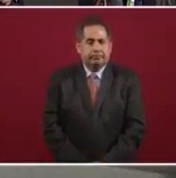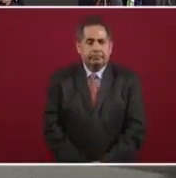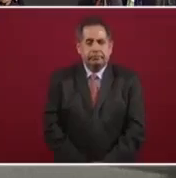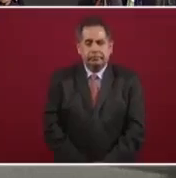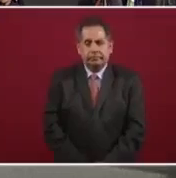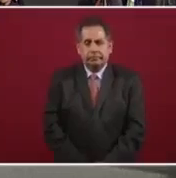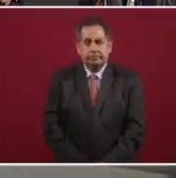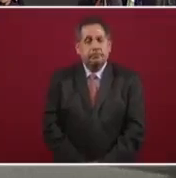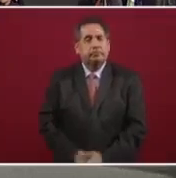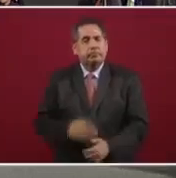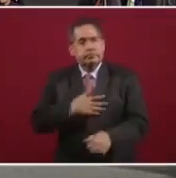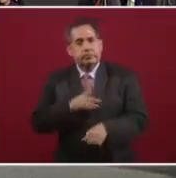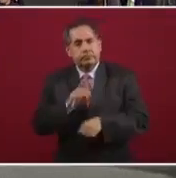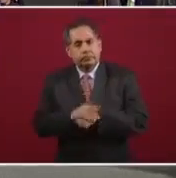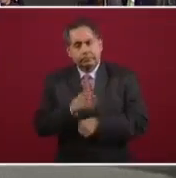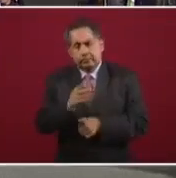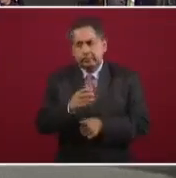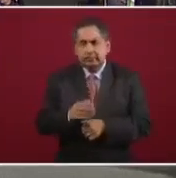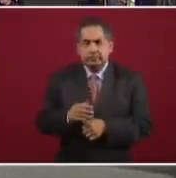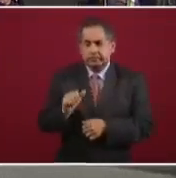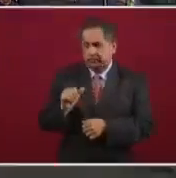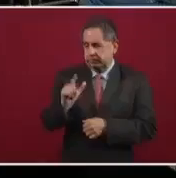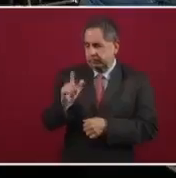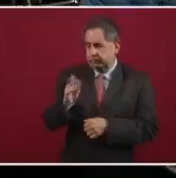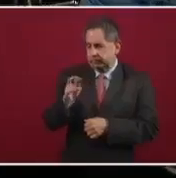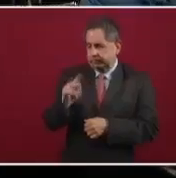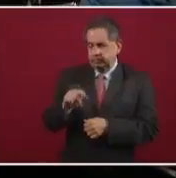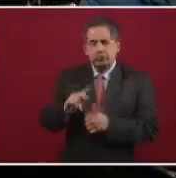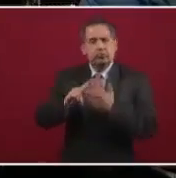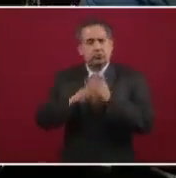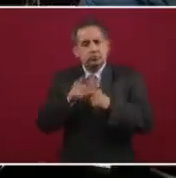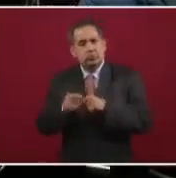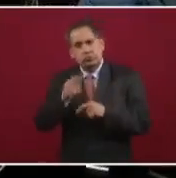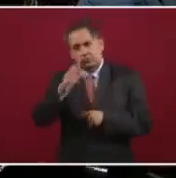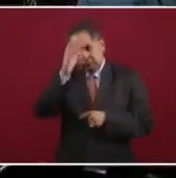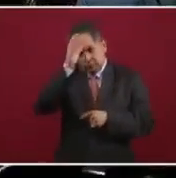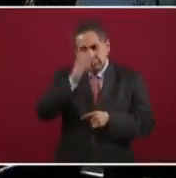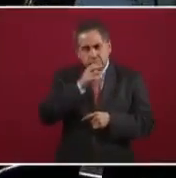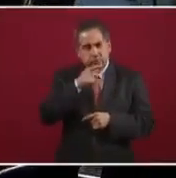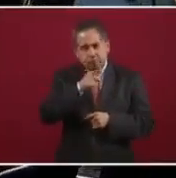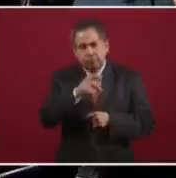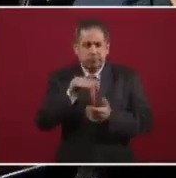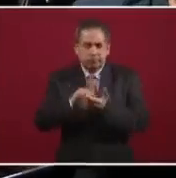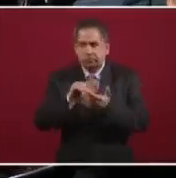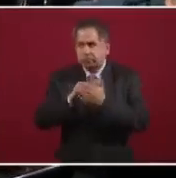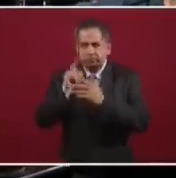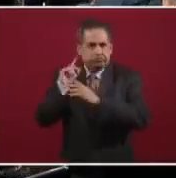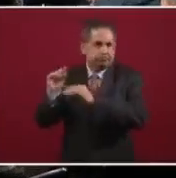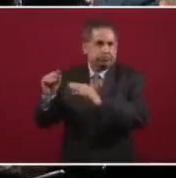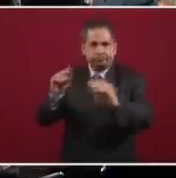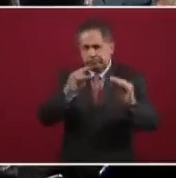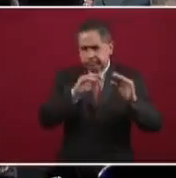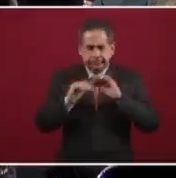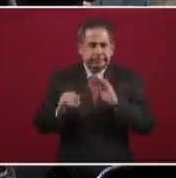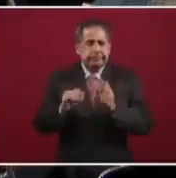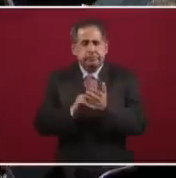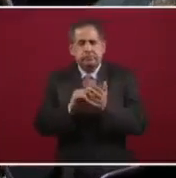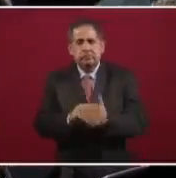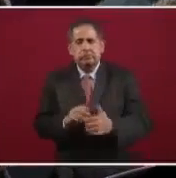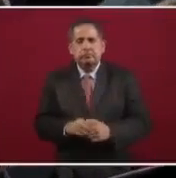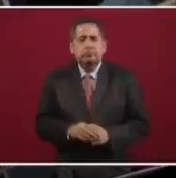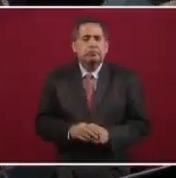Buenos días, presidente. Alberto Rodríguez, CDP Noticias. Volviendo al tema de Culiacán, que sigue estando, digamos, muy en boga,